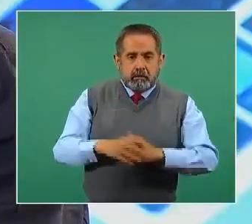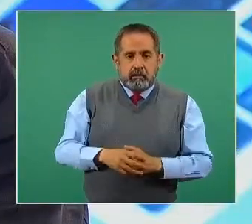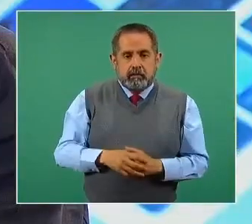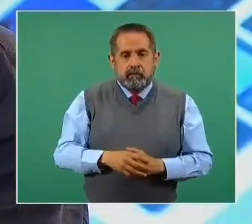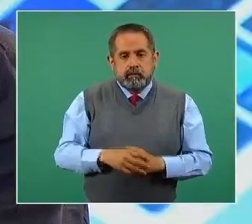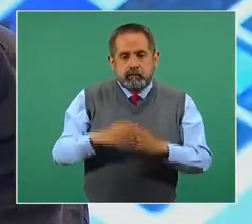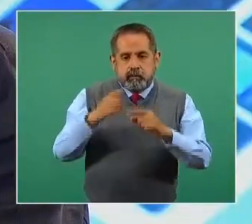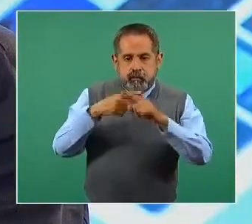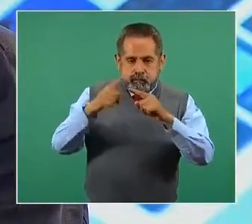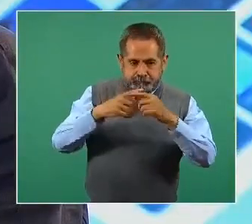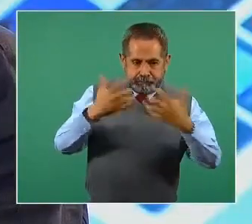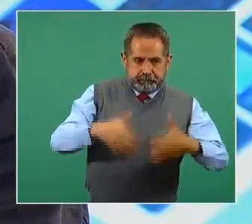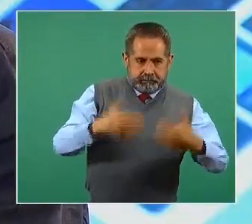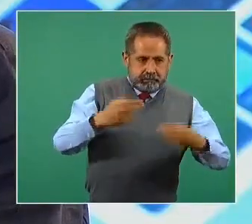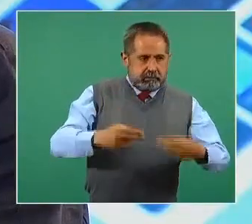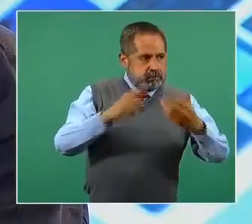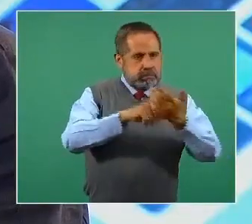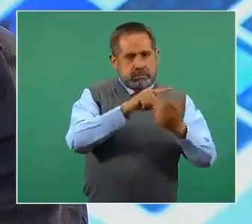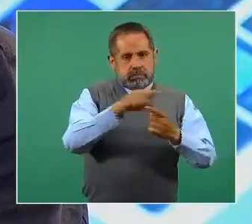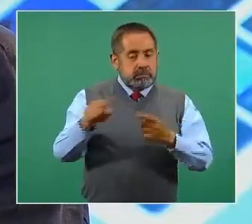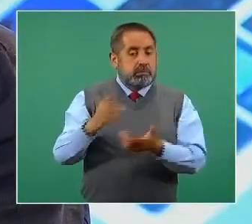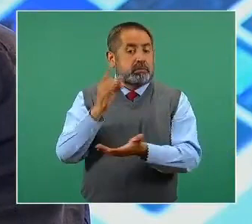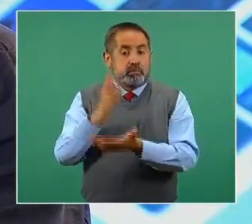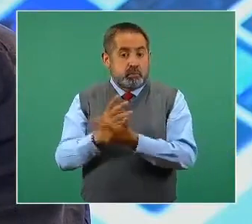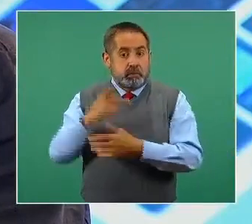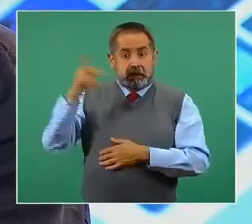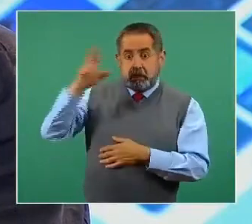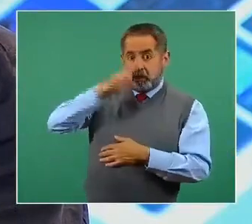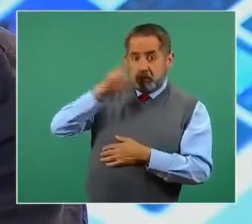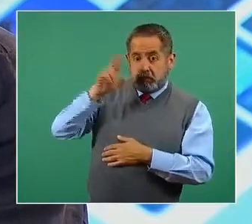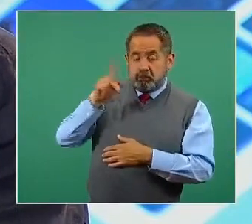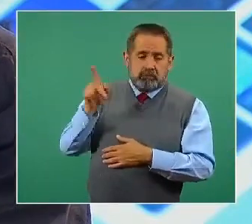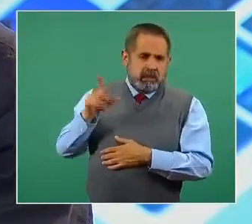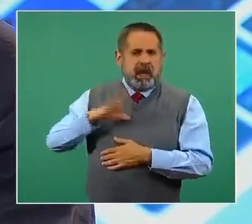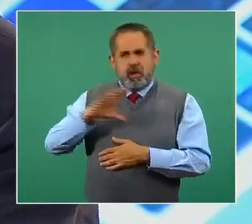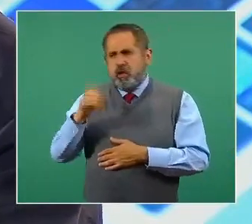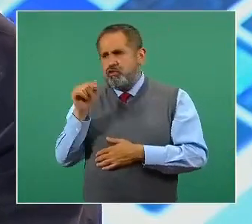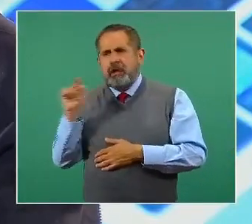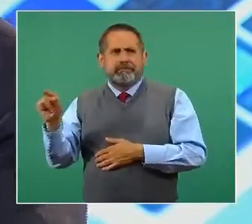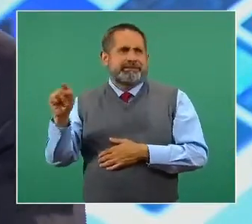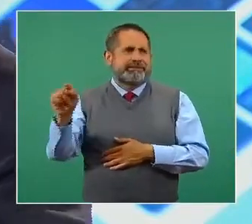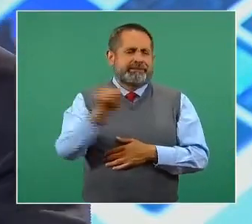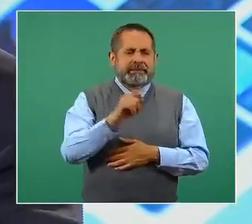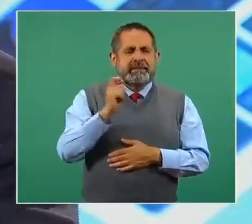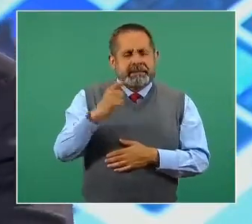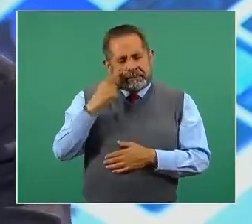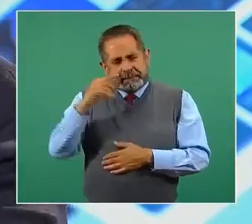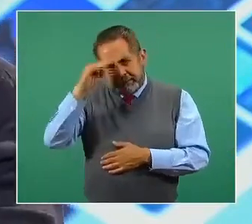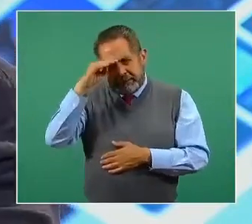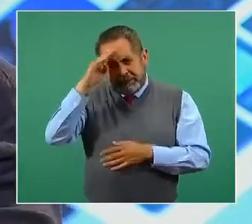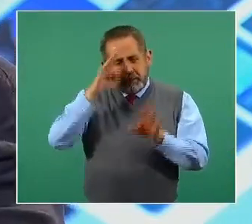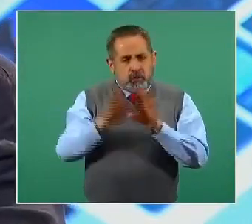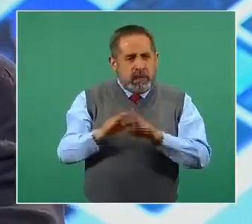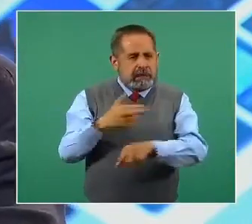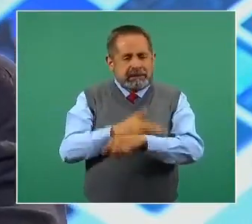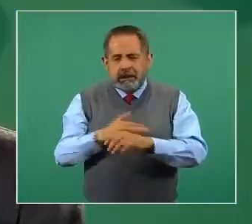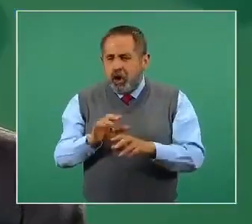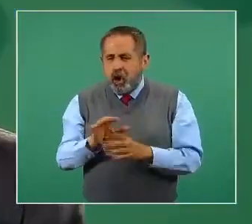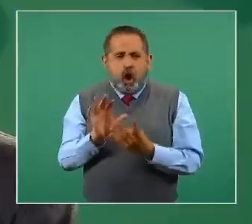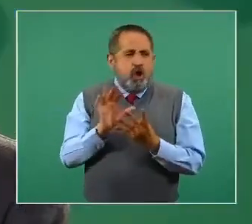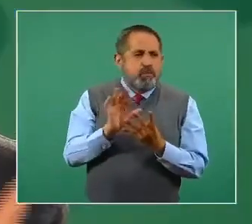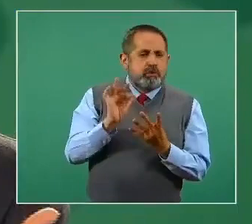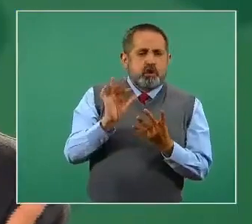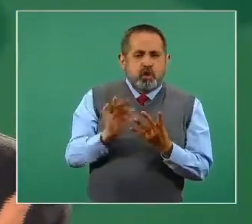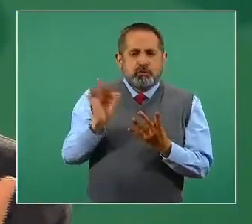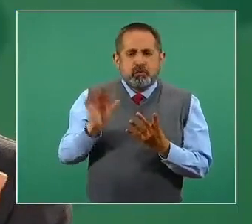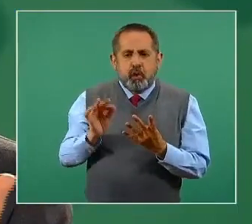las distintas compañías farmacéuticas, no solamente esta que produce Sputnik, lo que están buscando es las mejores alternativas para